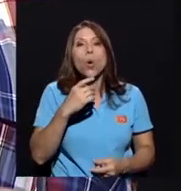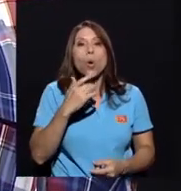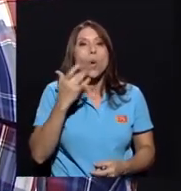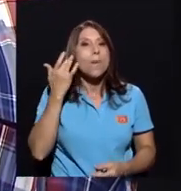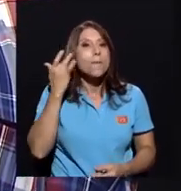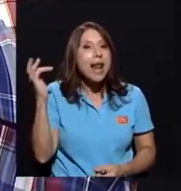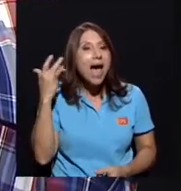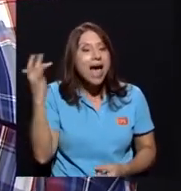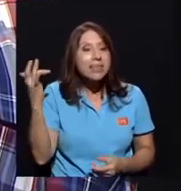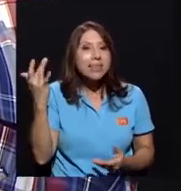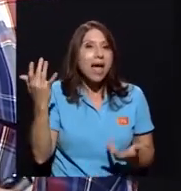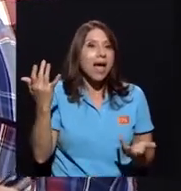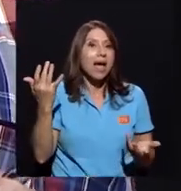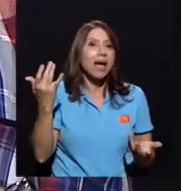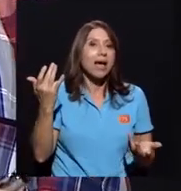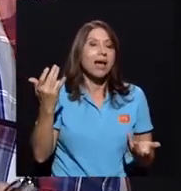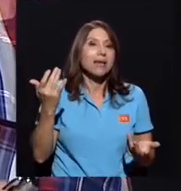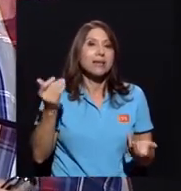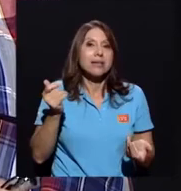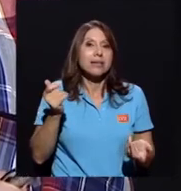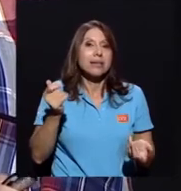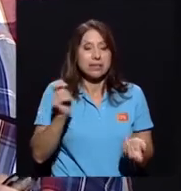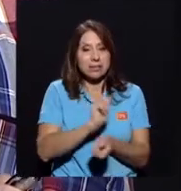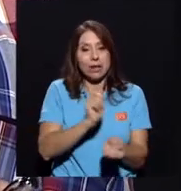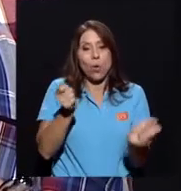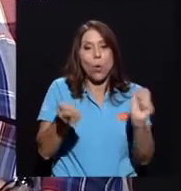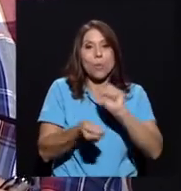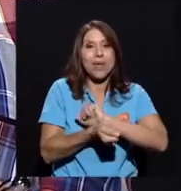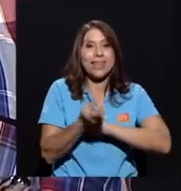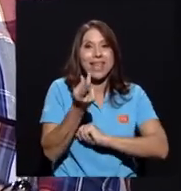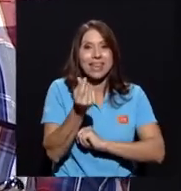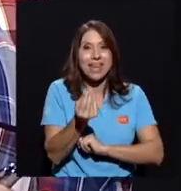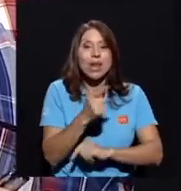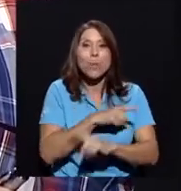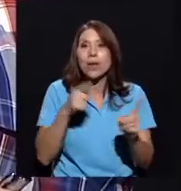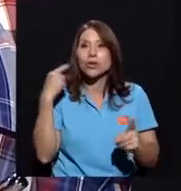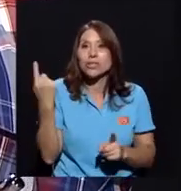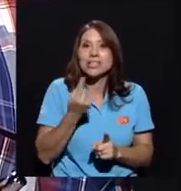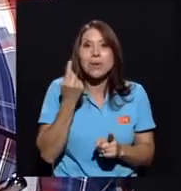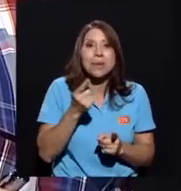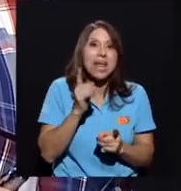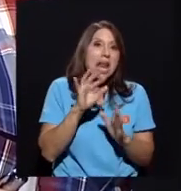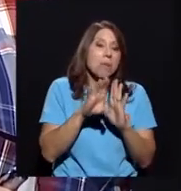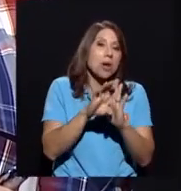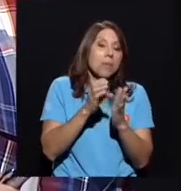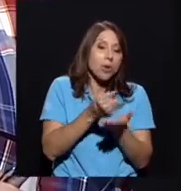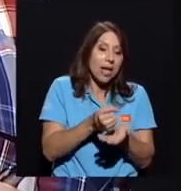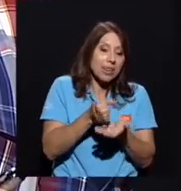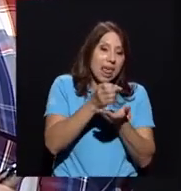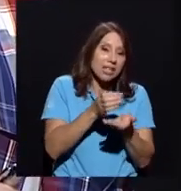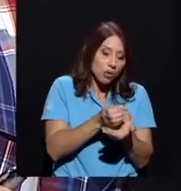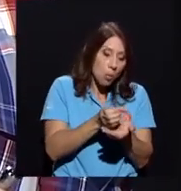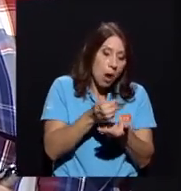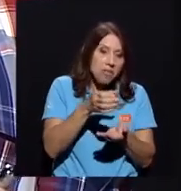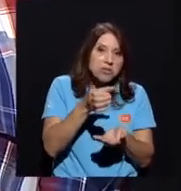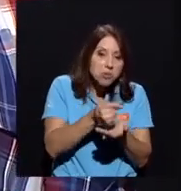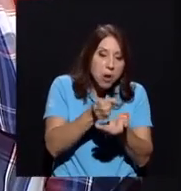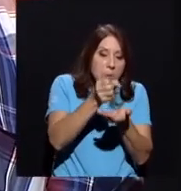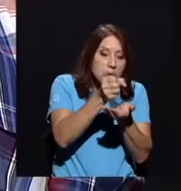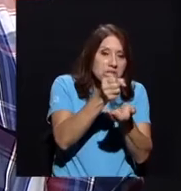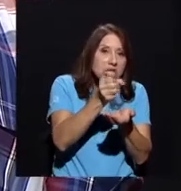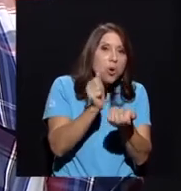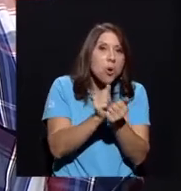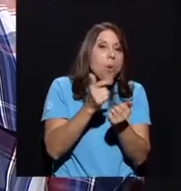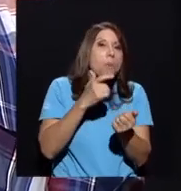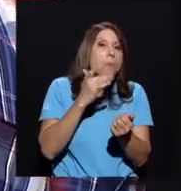sala-i-martin se convierten en dinero pero siempre ganan cantidades de plata es una bolsita con polvito de plata o con virutas de